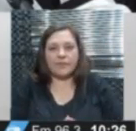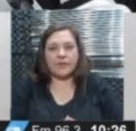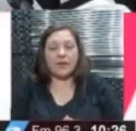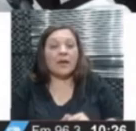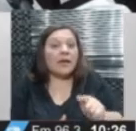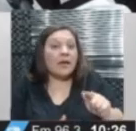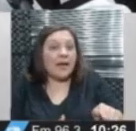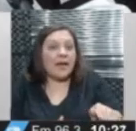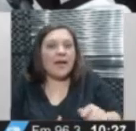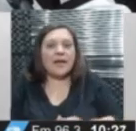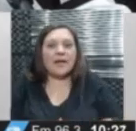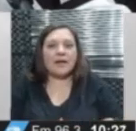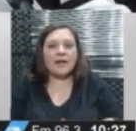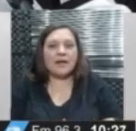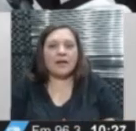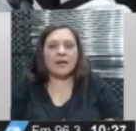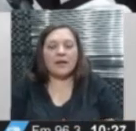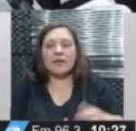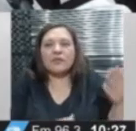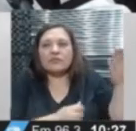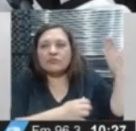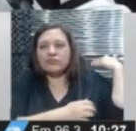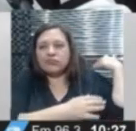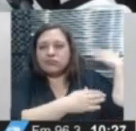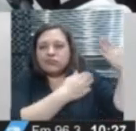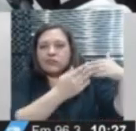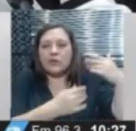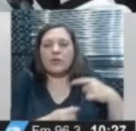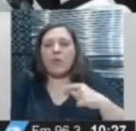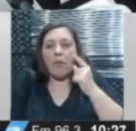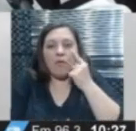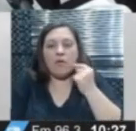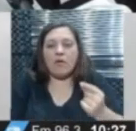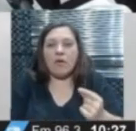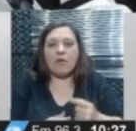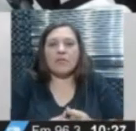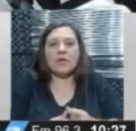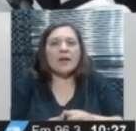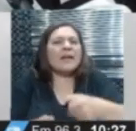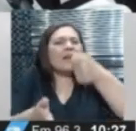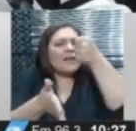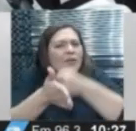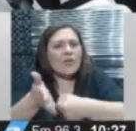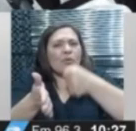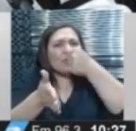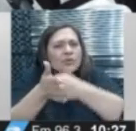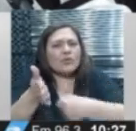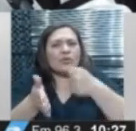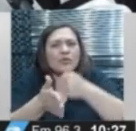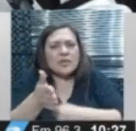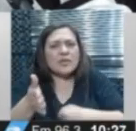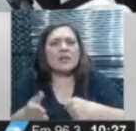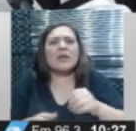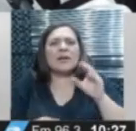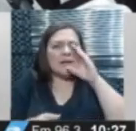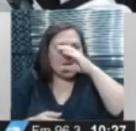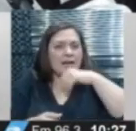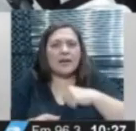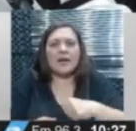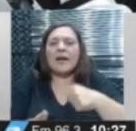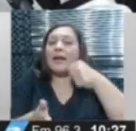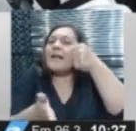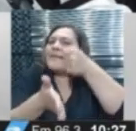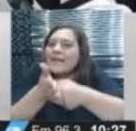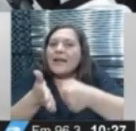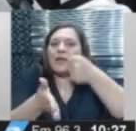protagonismo o sea su su parte importante obviamente en el en la lucha negra en la lucha de los Derechos Humanos